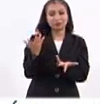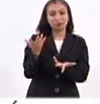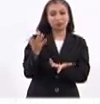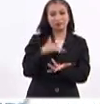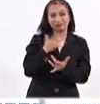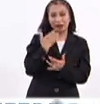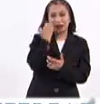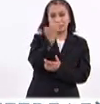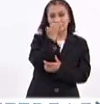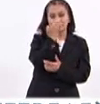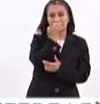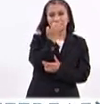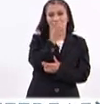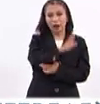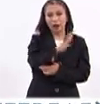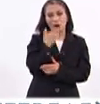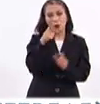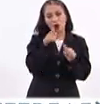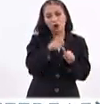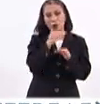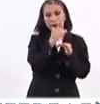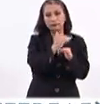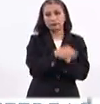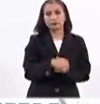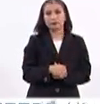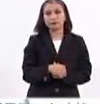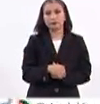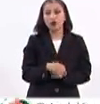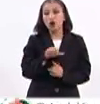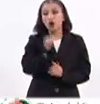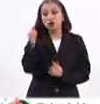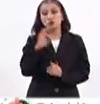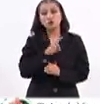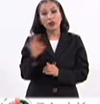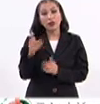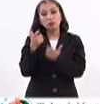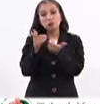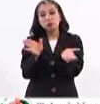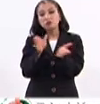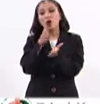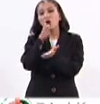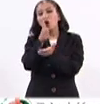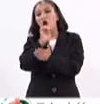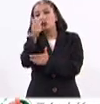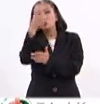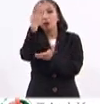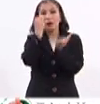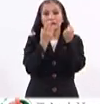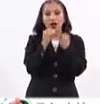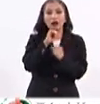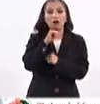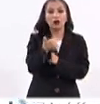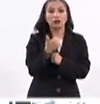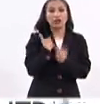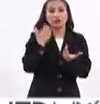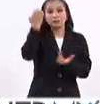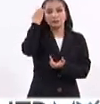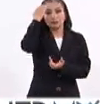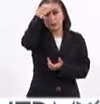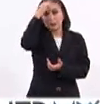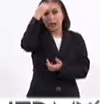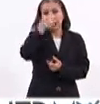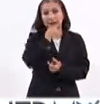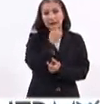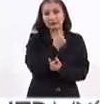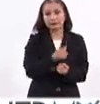aspecto académico es un poco limitante. Le da otras posibilidades, otros aprendizajes, otras experiencias que el